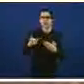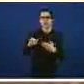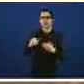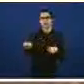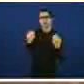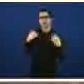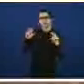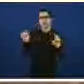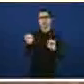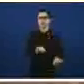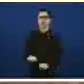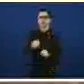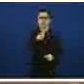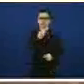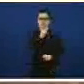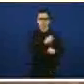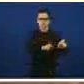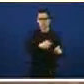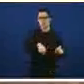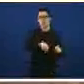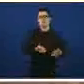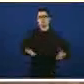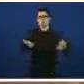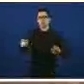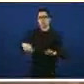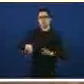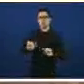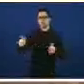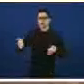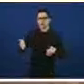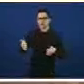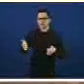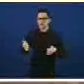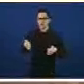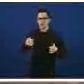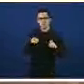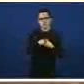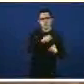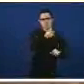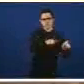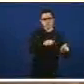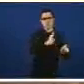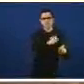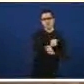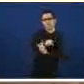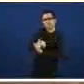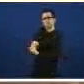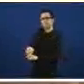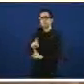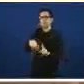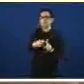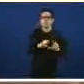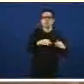Vostedes Só empezaron a actuar Cando exerceron presión Os afectados Por las preferentes E cando o bloque Nacionalista Galego O demandou